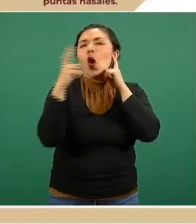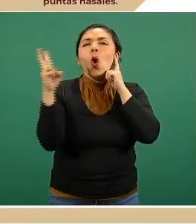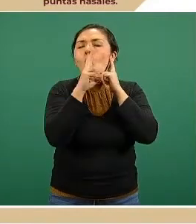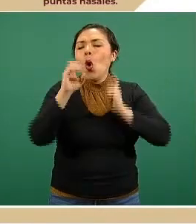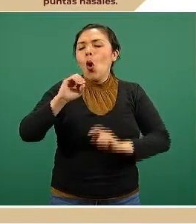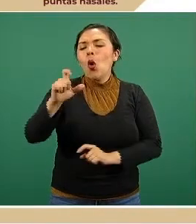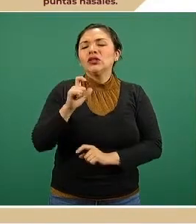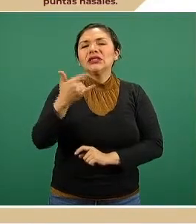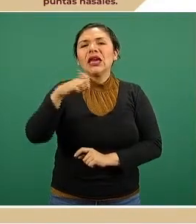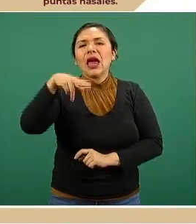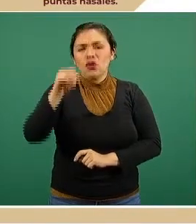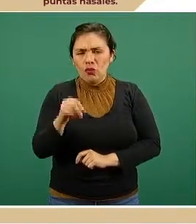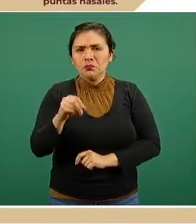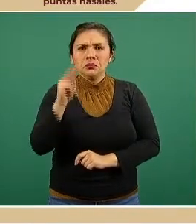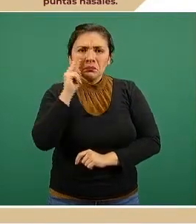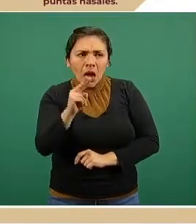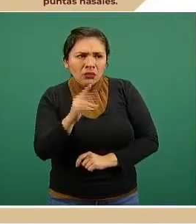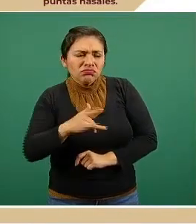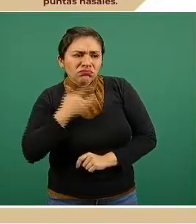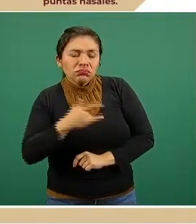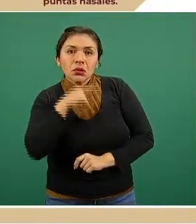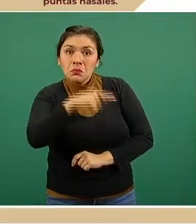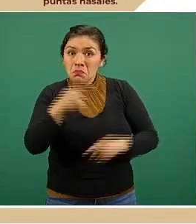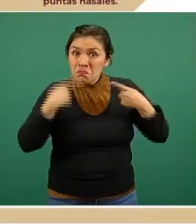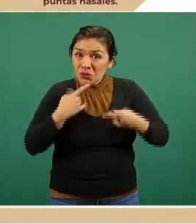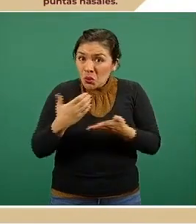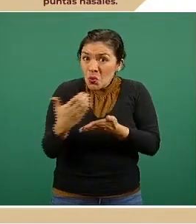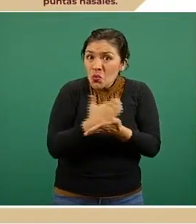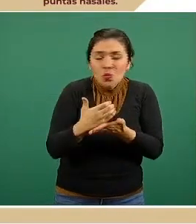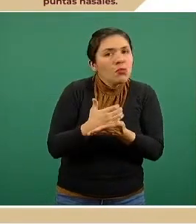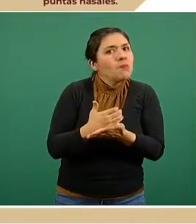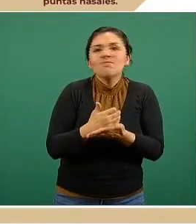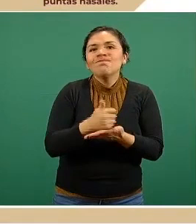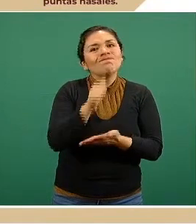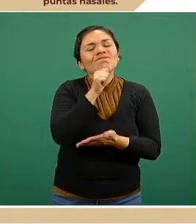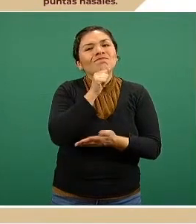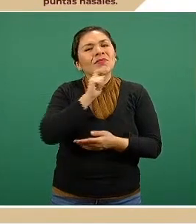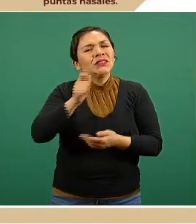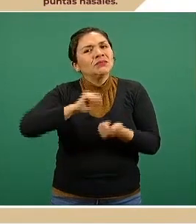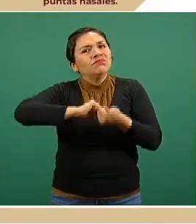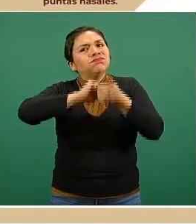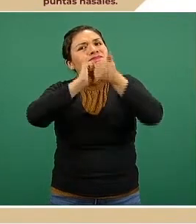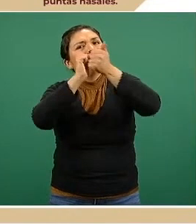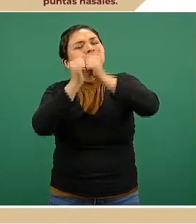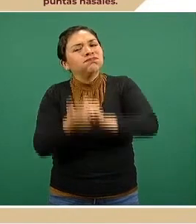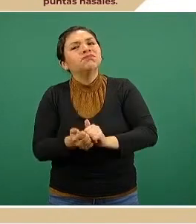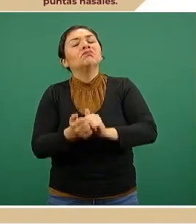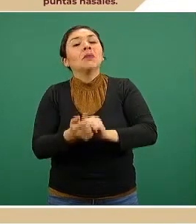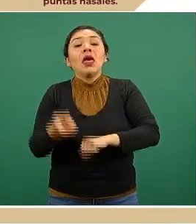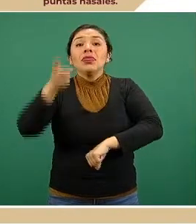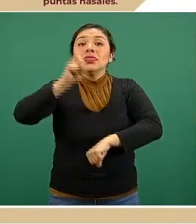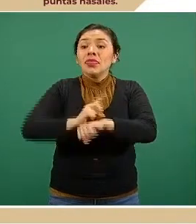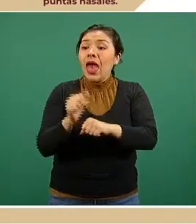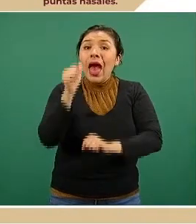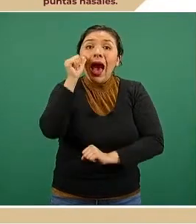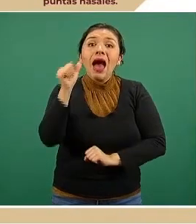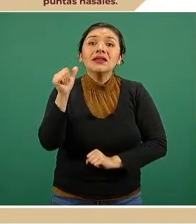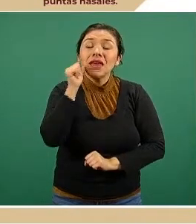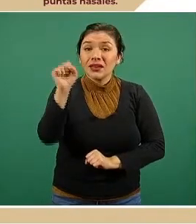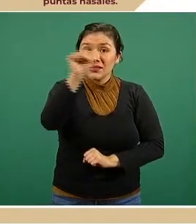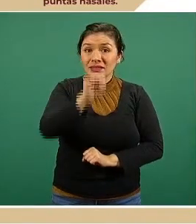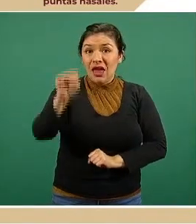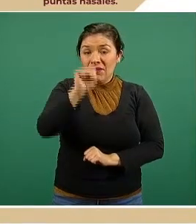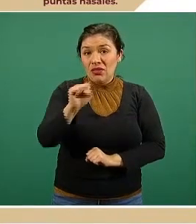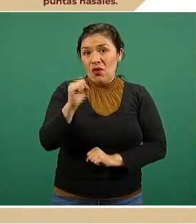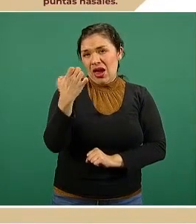oxígeno, hay un progreso desfavorable para efectos de la enfermedad, lo que llega finalmente a que el día de ayer, sábado